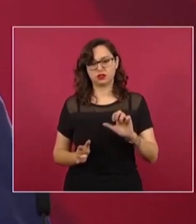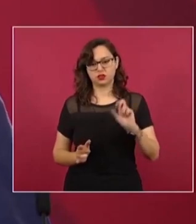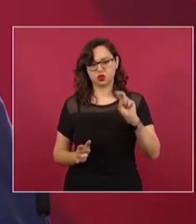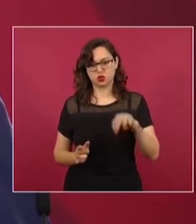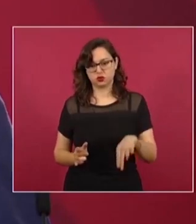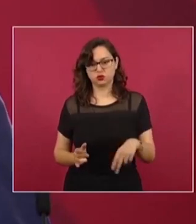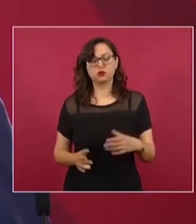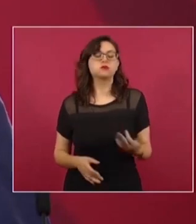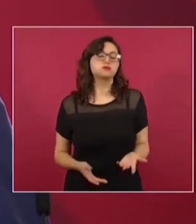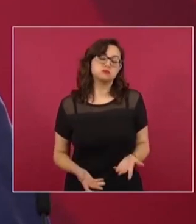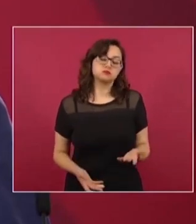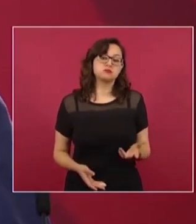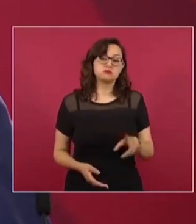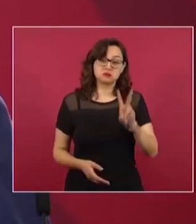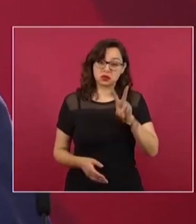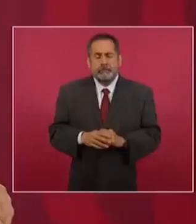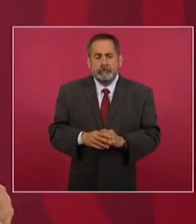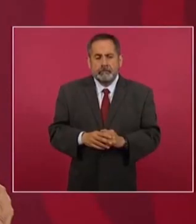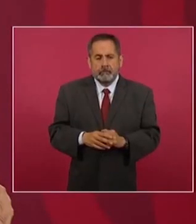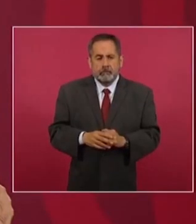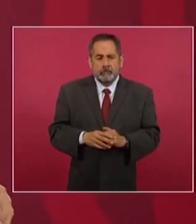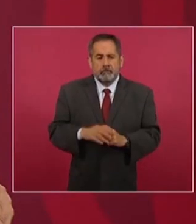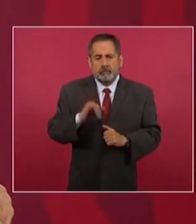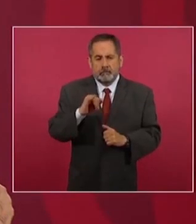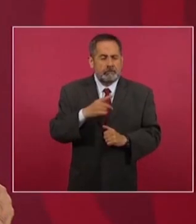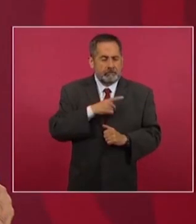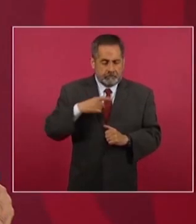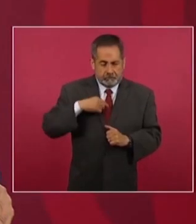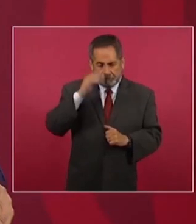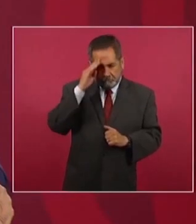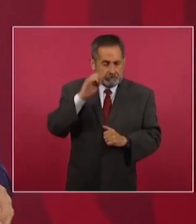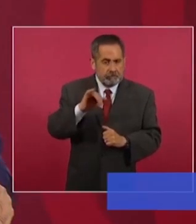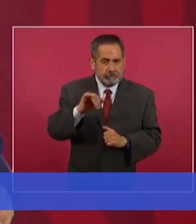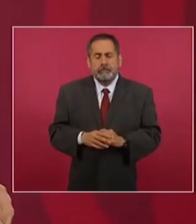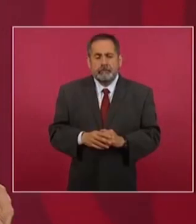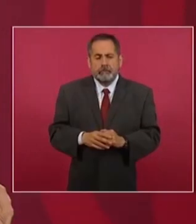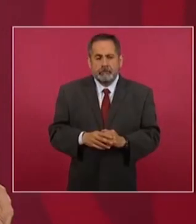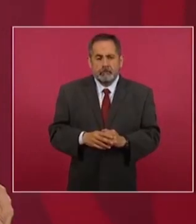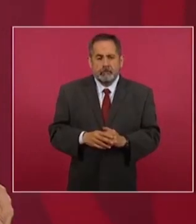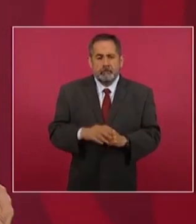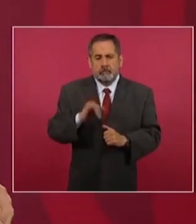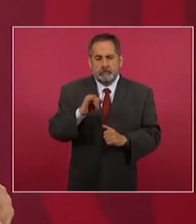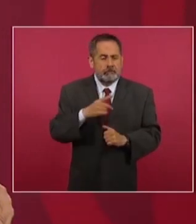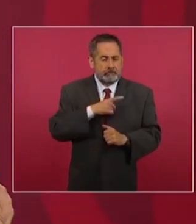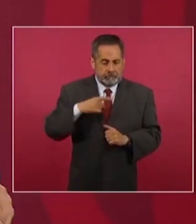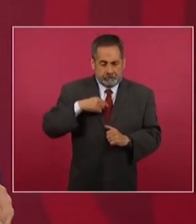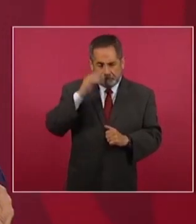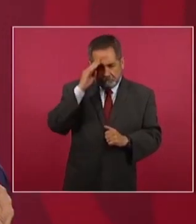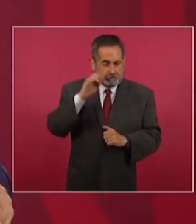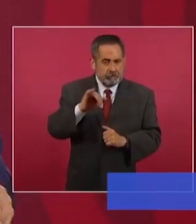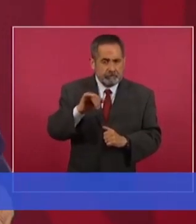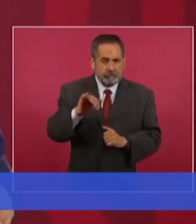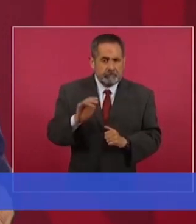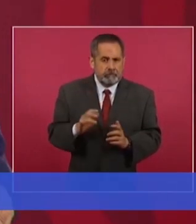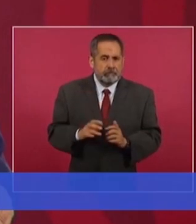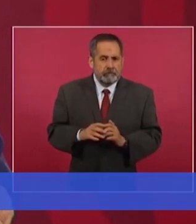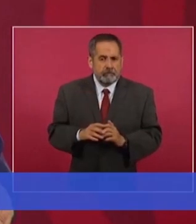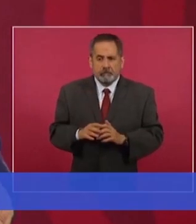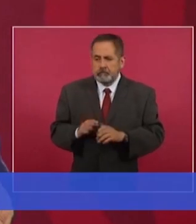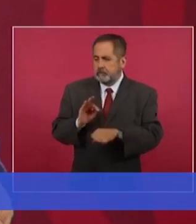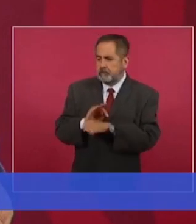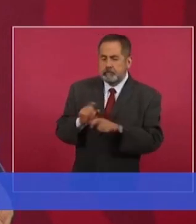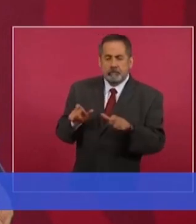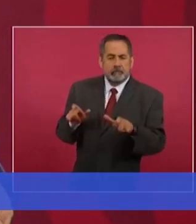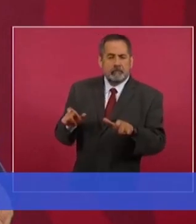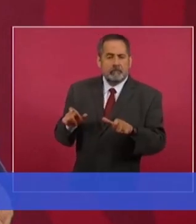unidos al finalizarse en la medida del título 42 tenemos que y proteger